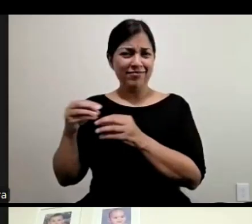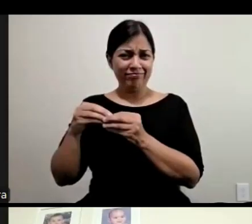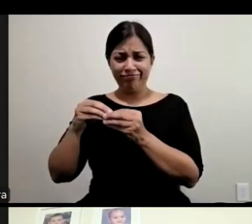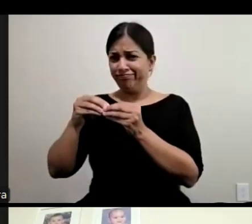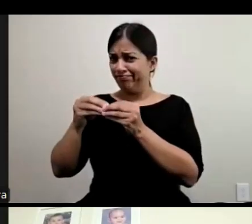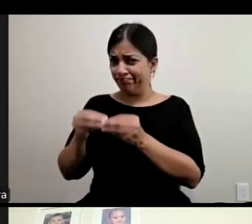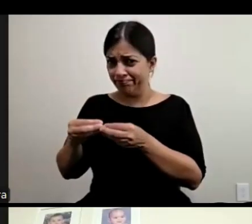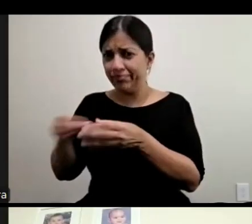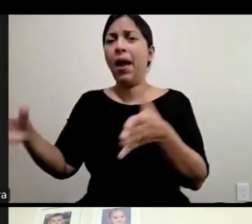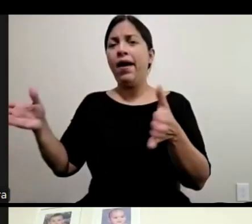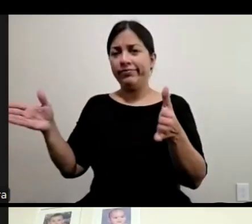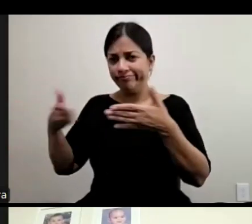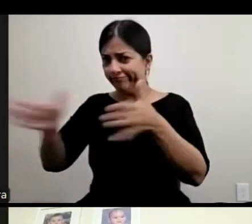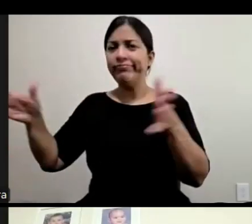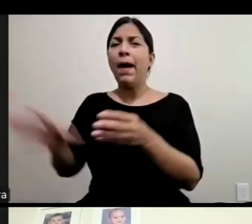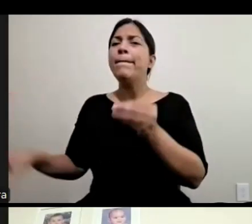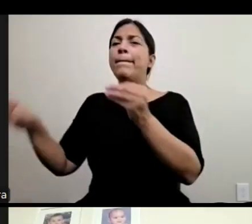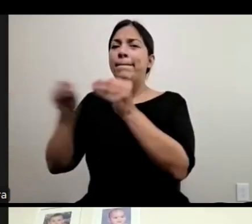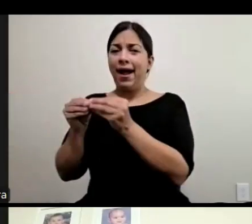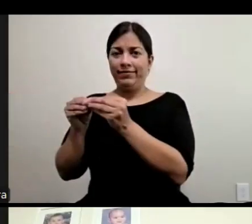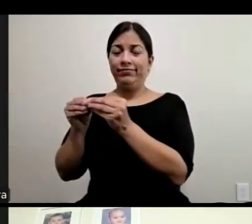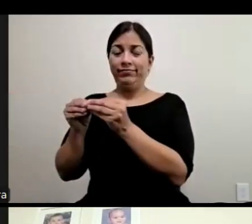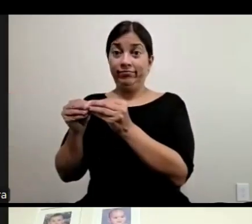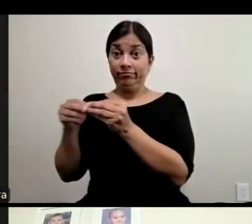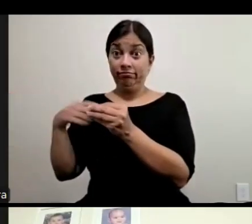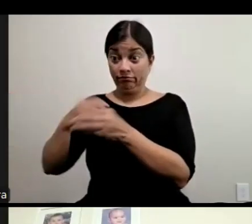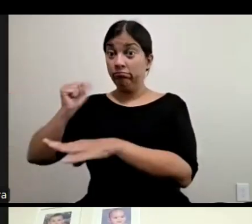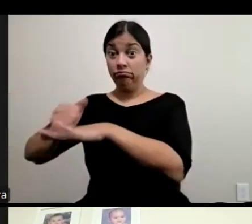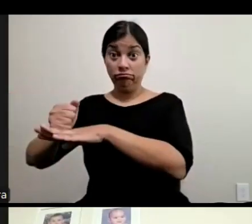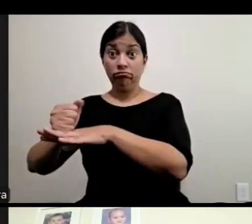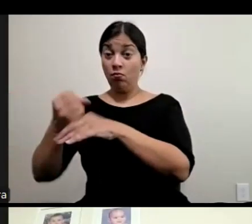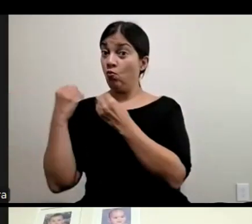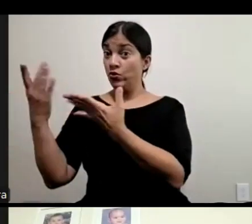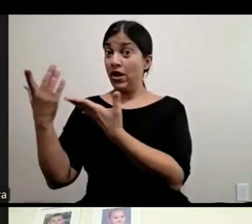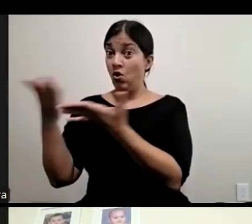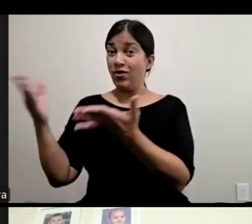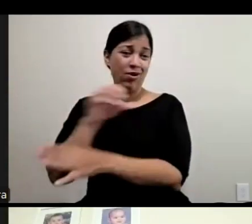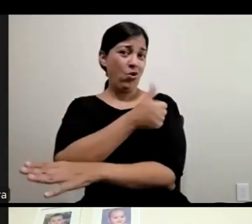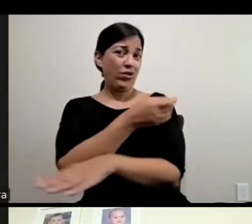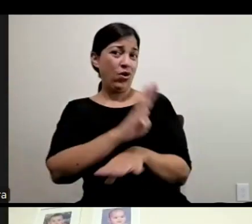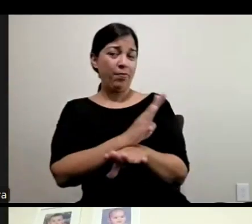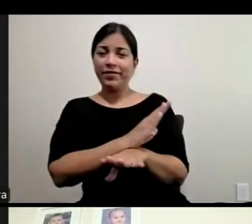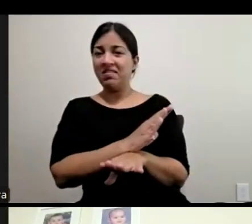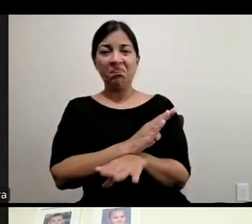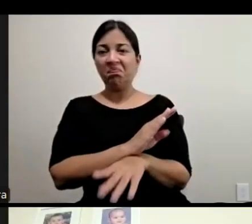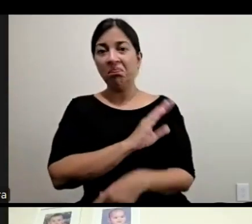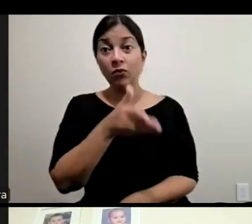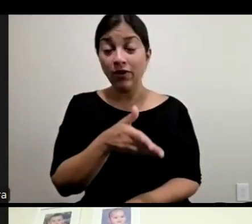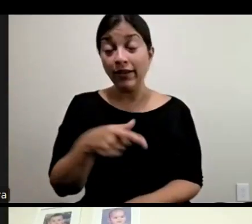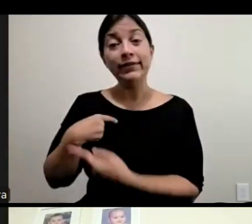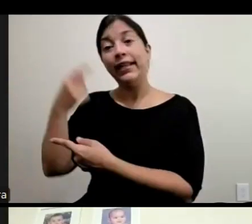ha montado muchas cosas que no tienen ninguna otra compañía. Entonces él decidió hacer los bailes de los años 40 y 50.